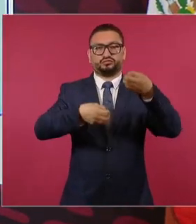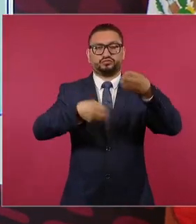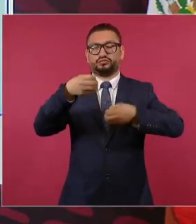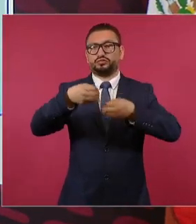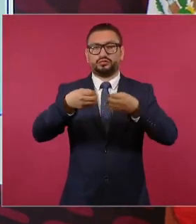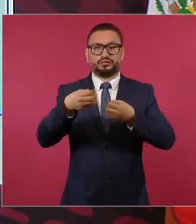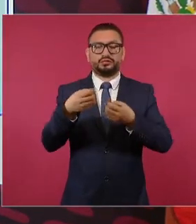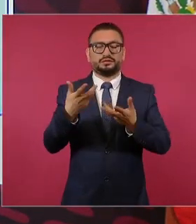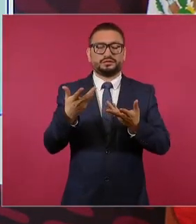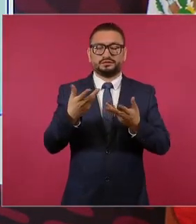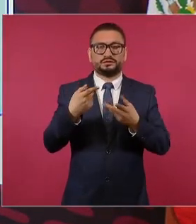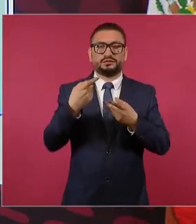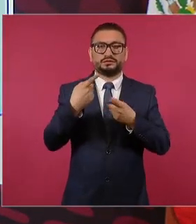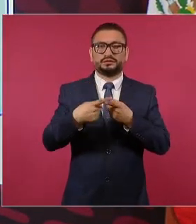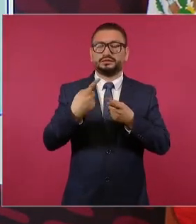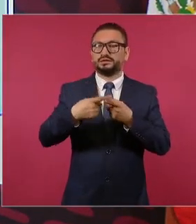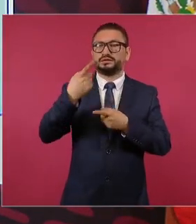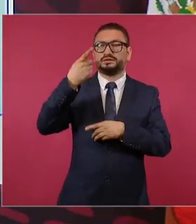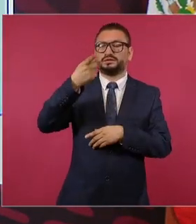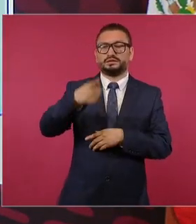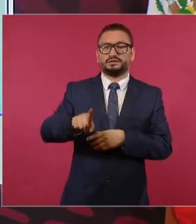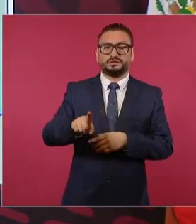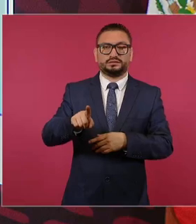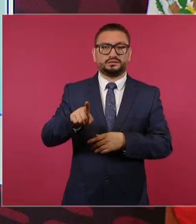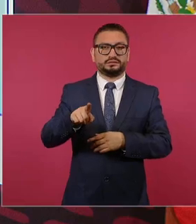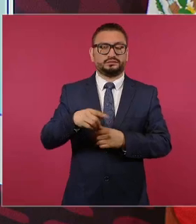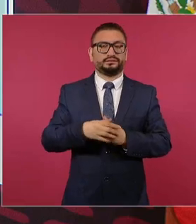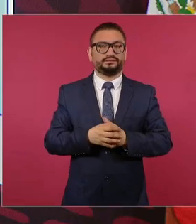quién ordena